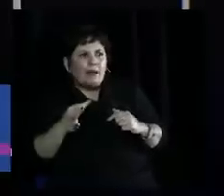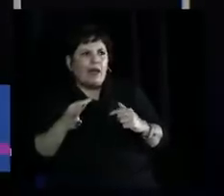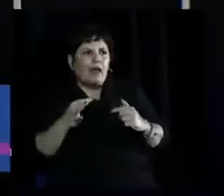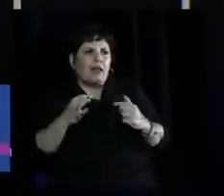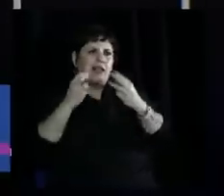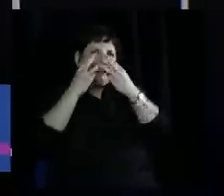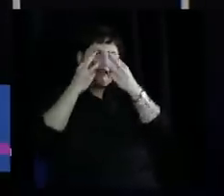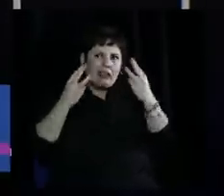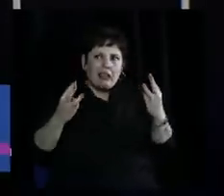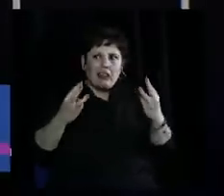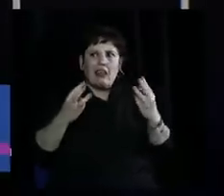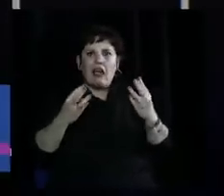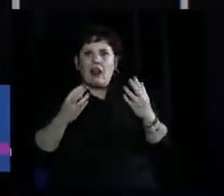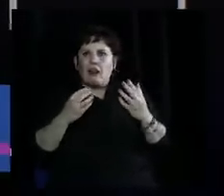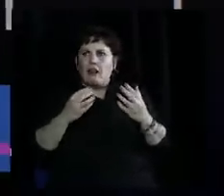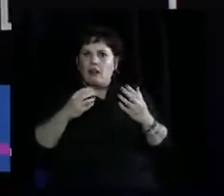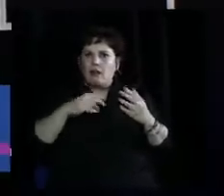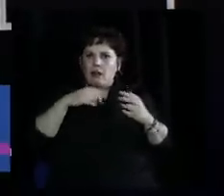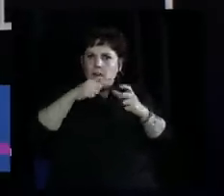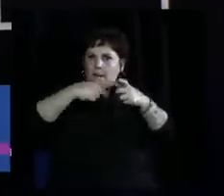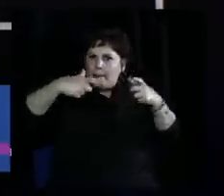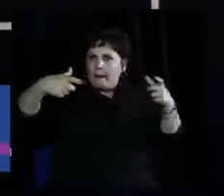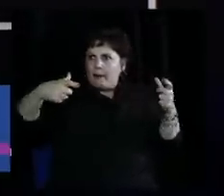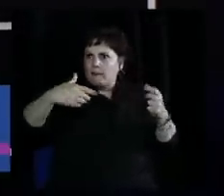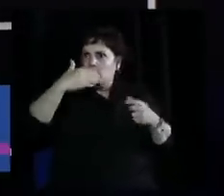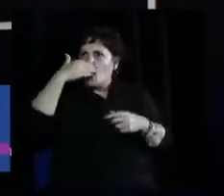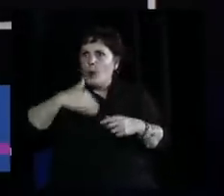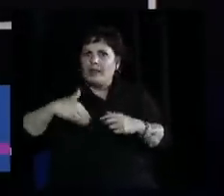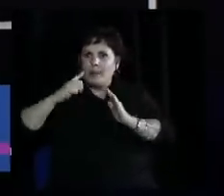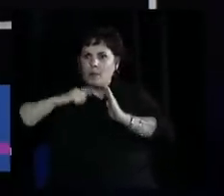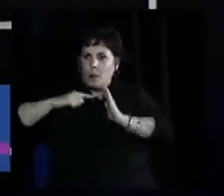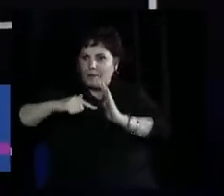panorama de la aceleración de esta epidemia en los últimos meses,